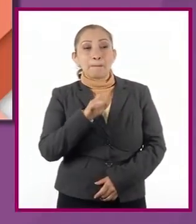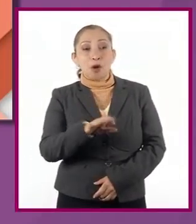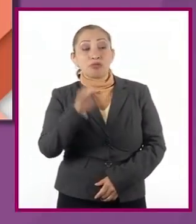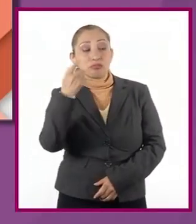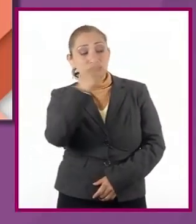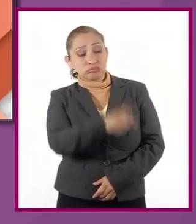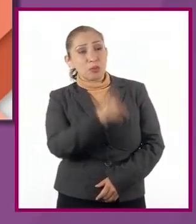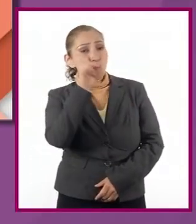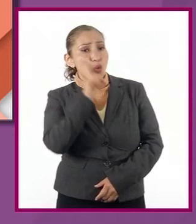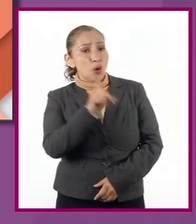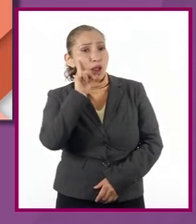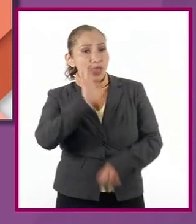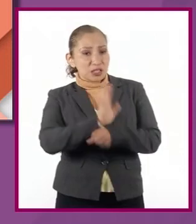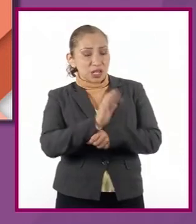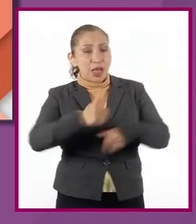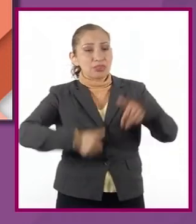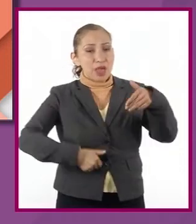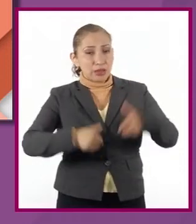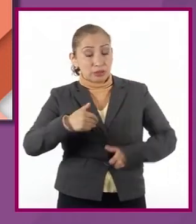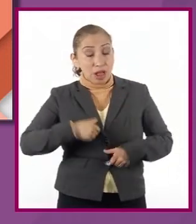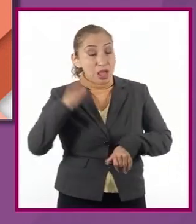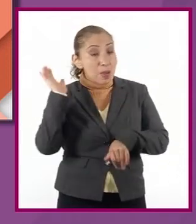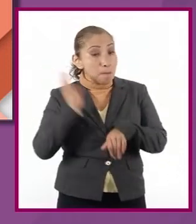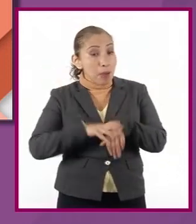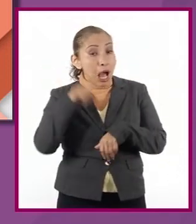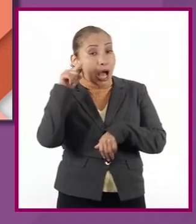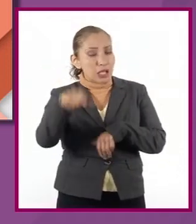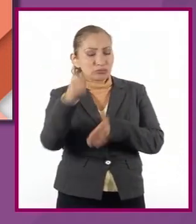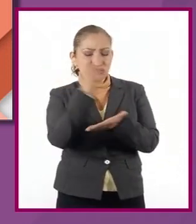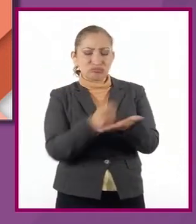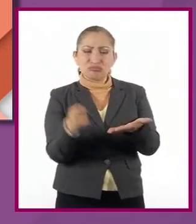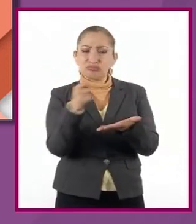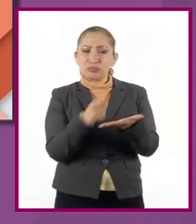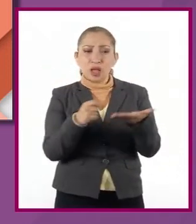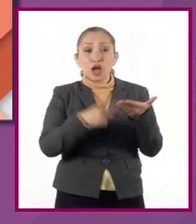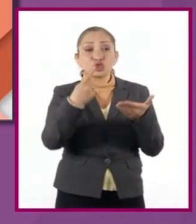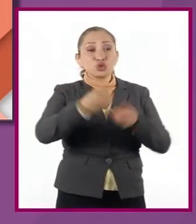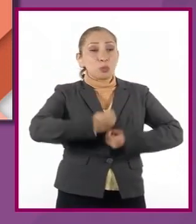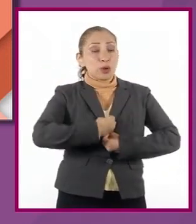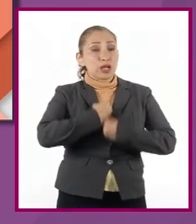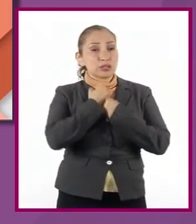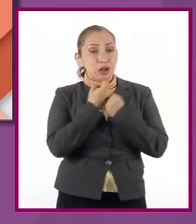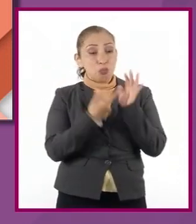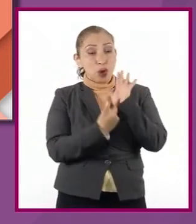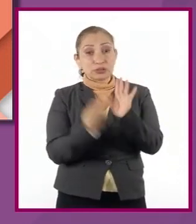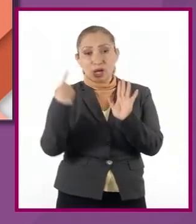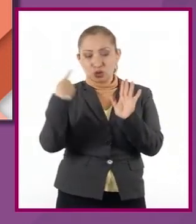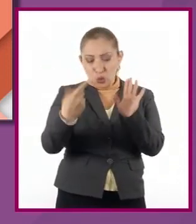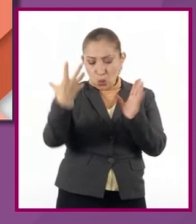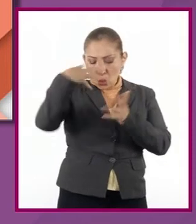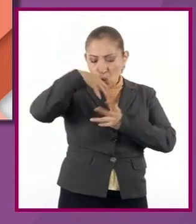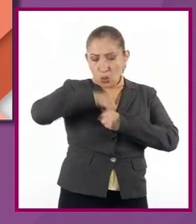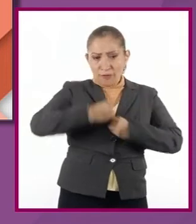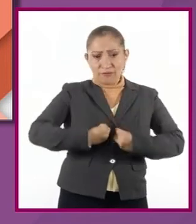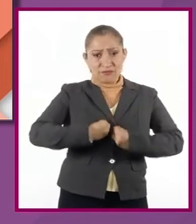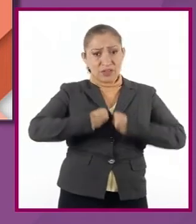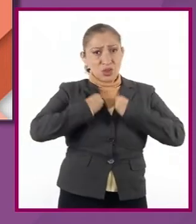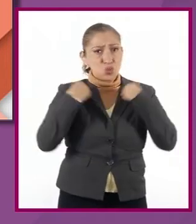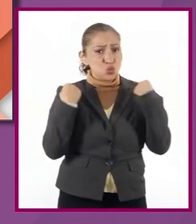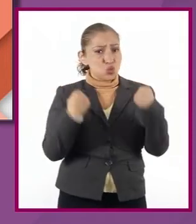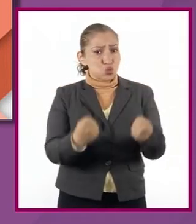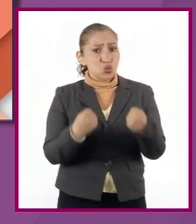una mujer de cine, teatro y sobre todo de letras. Su poesía es un reflejo de la intensidad con la que